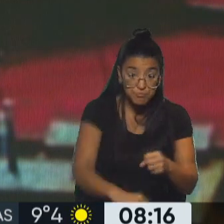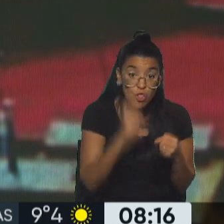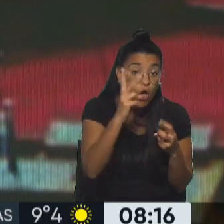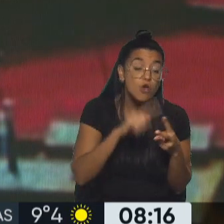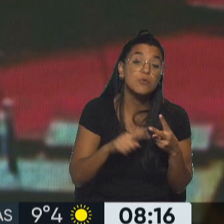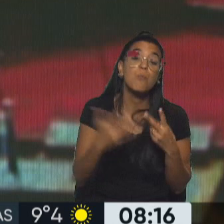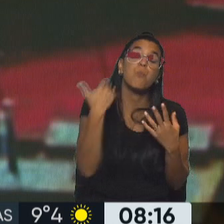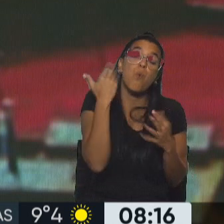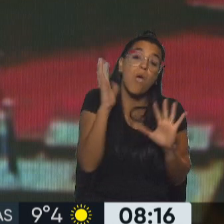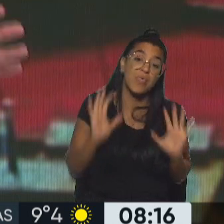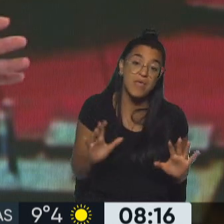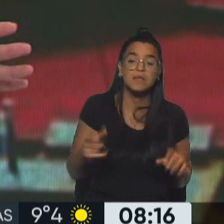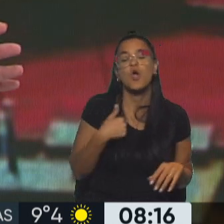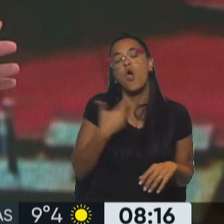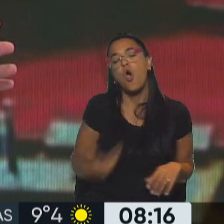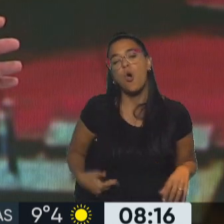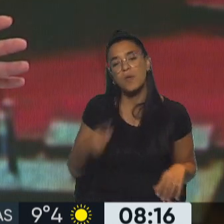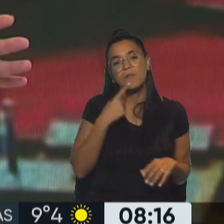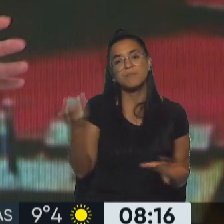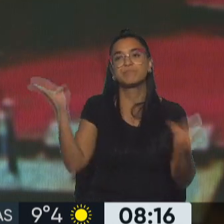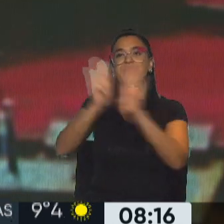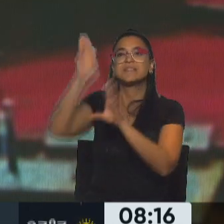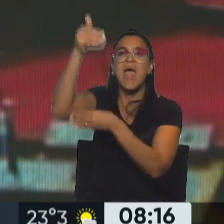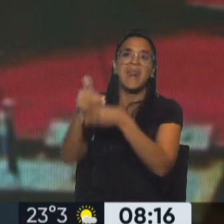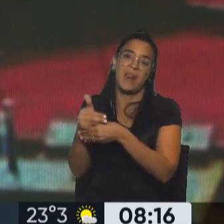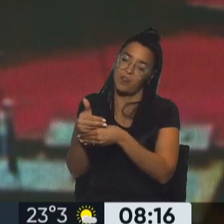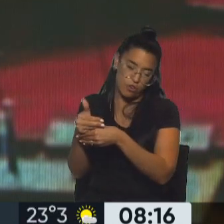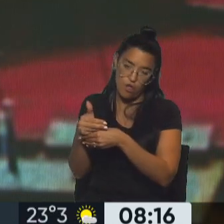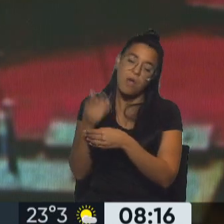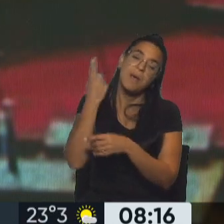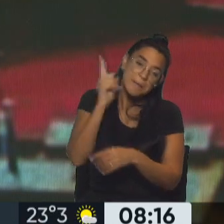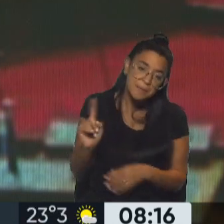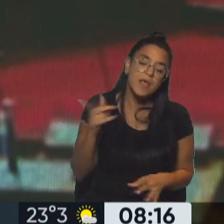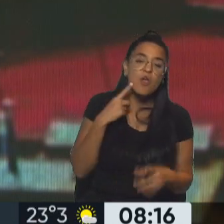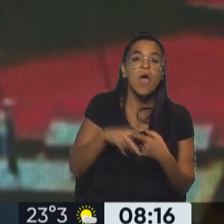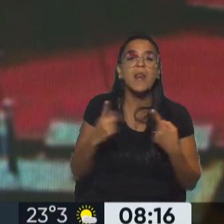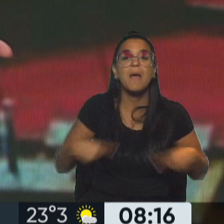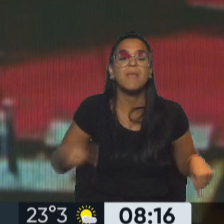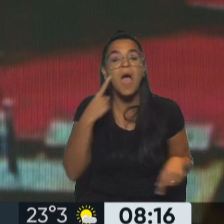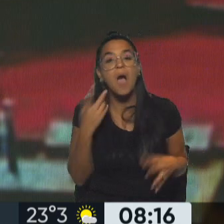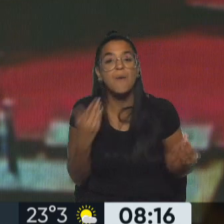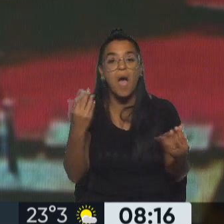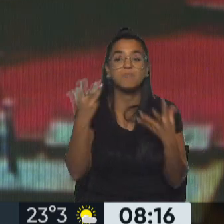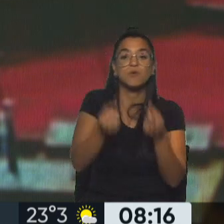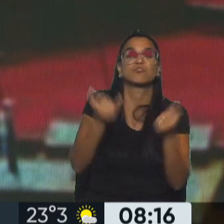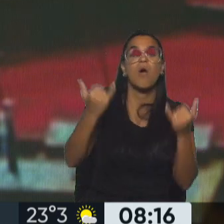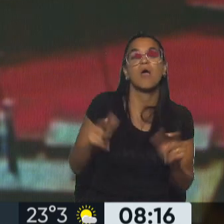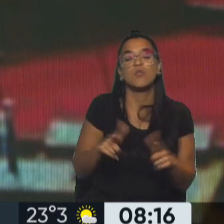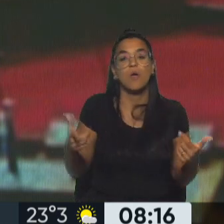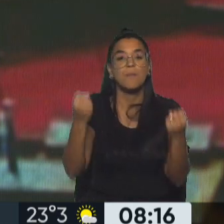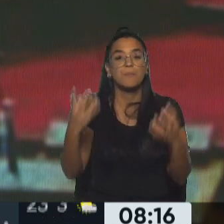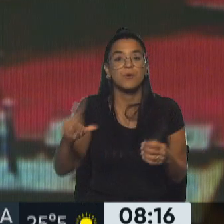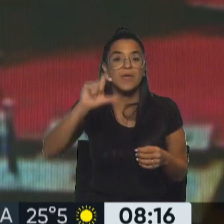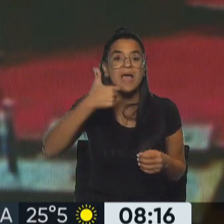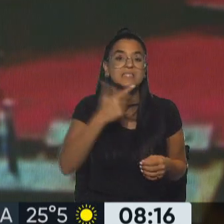ocurrir dijo el gobierno que no pensaba cerrar el poder legislativo pero sí es una herramienta para evaluar a ver qué apoyo tienen por qué lo que dice